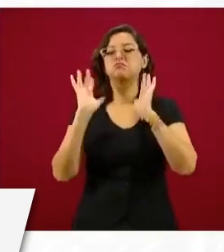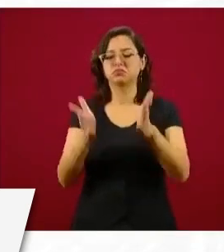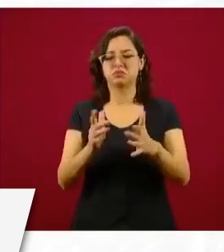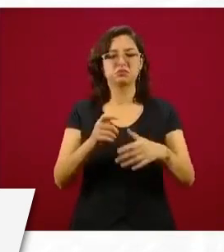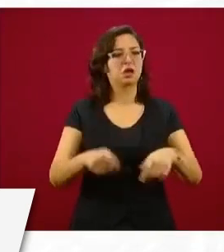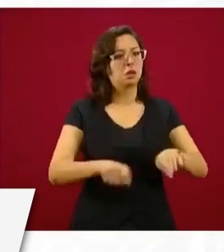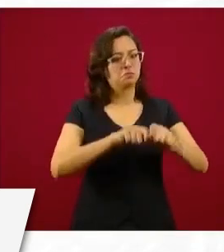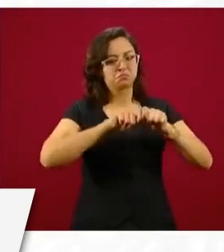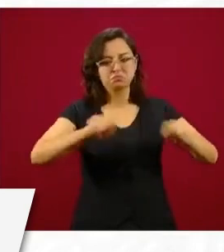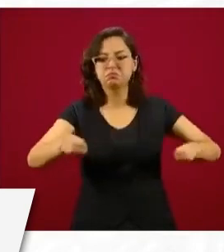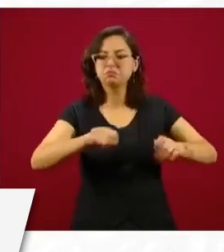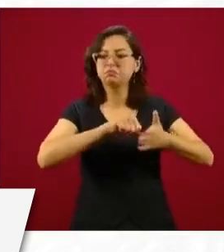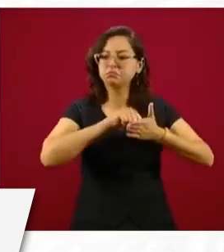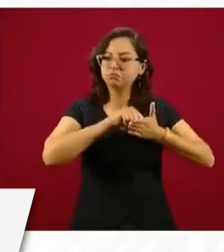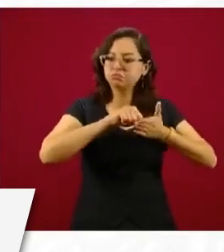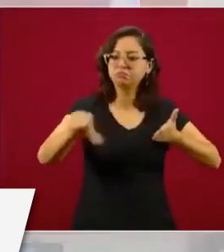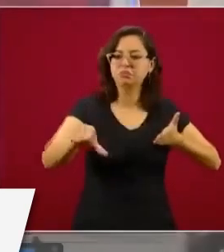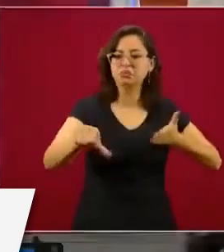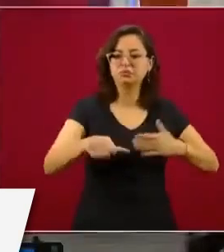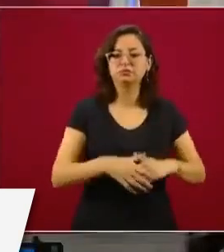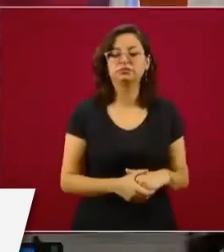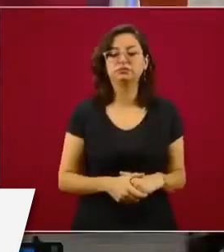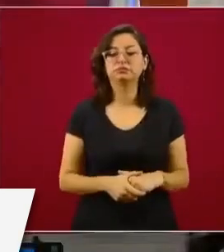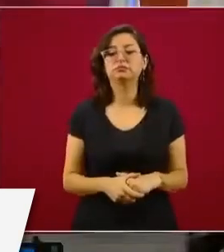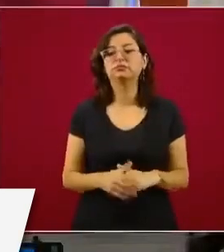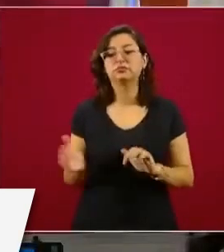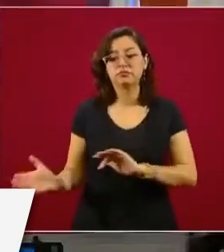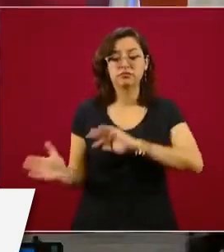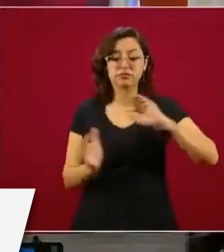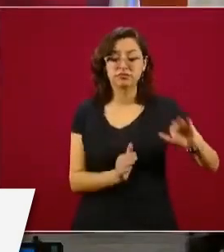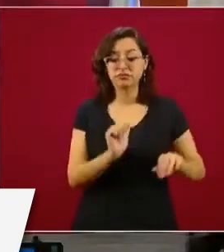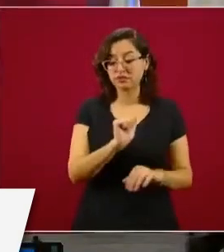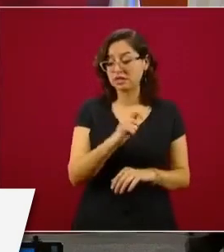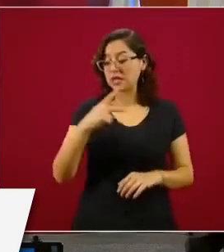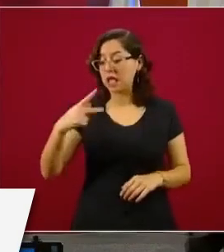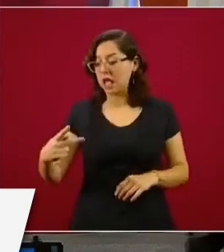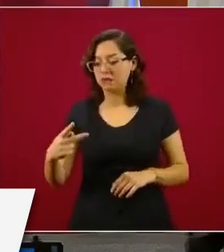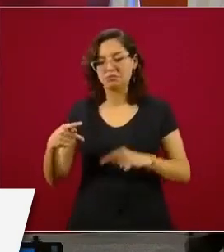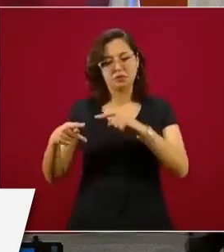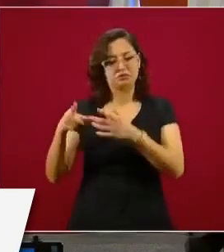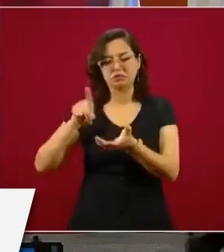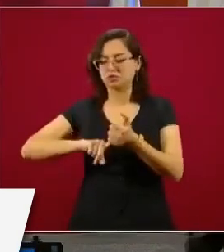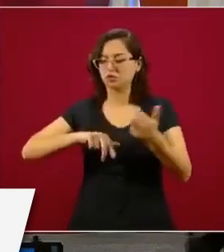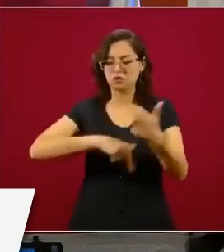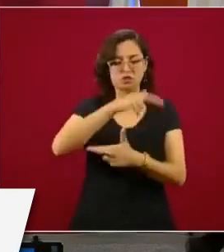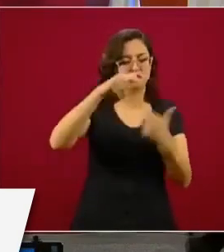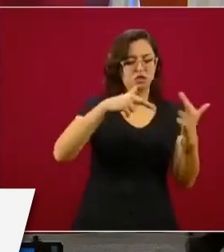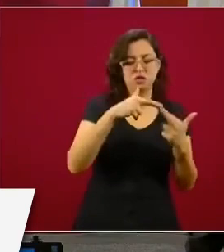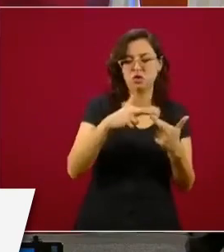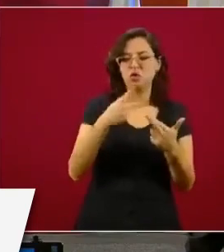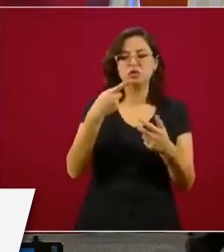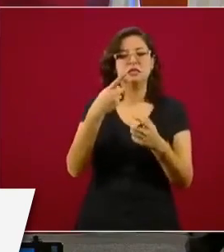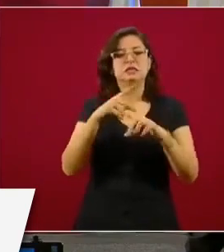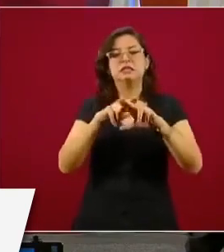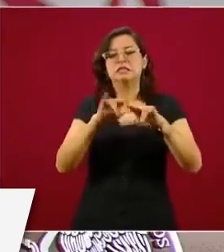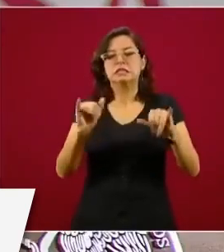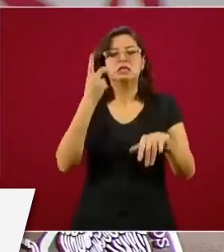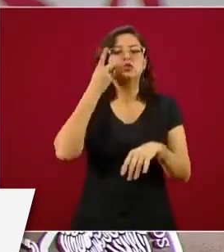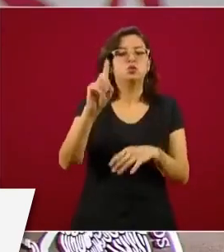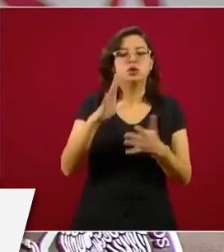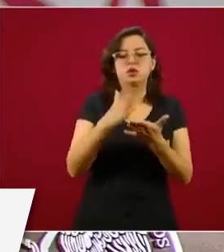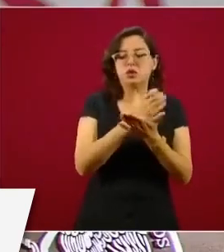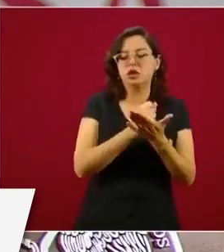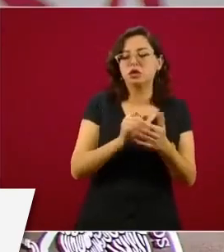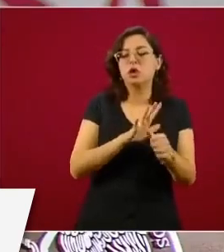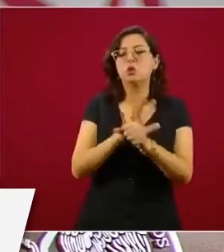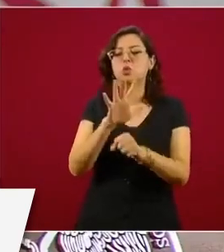sellos. Si vemos la app, que no tome en cuenta regiones y que no tome en cuenta margen, la gasolina regular más barata,